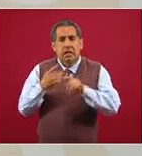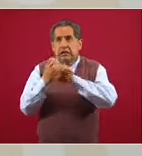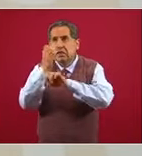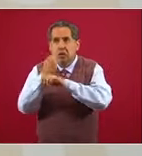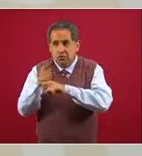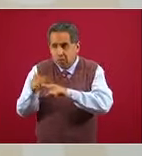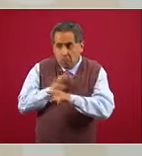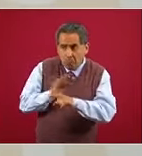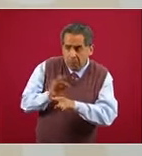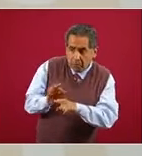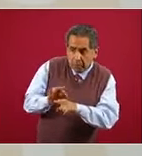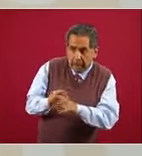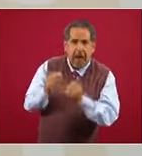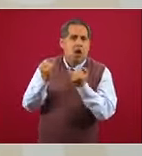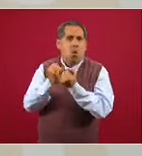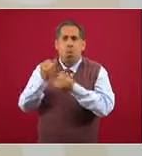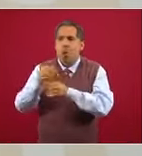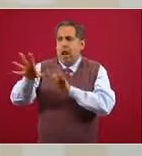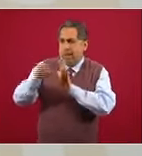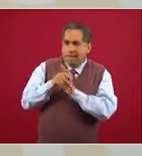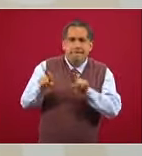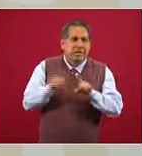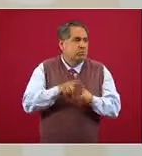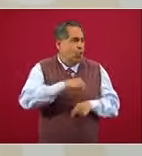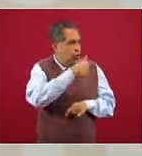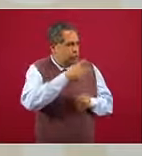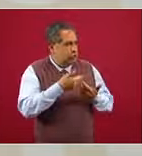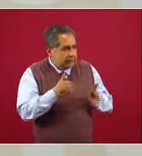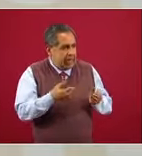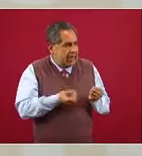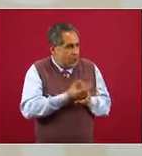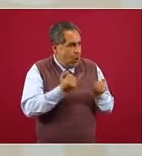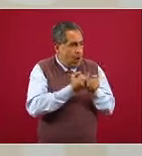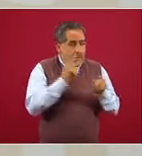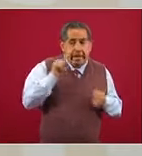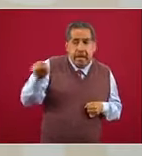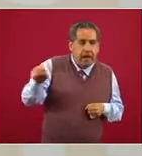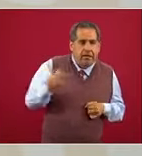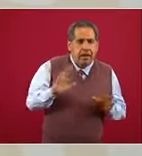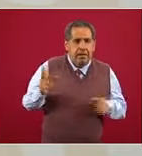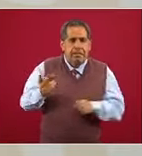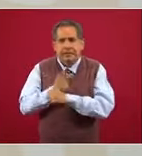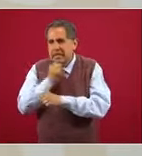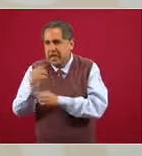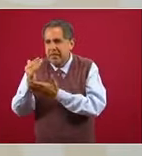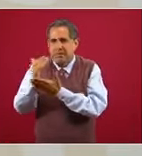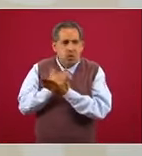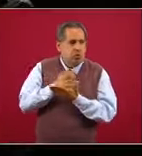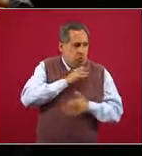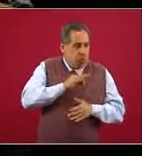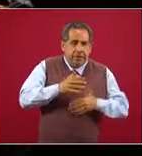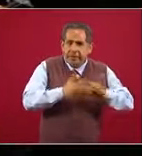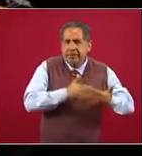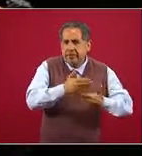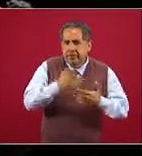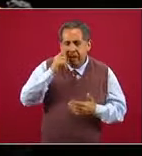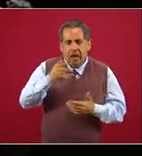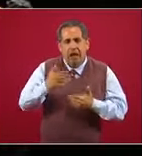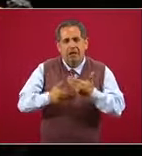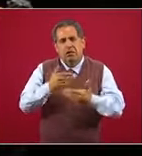estados para poder ser compartidos al final de cuentas entre pares con otros estados para ir